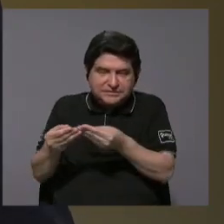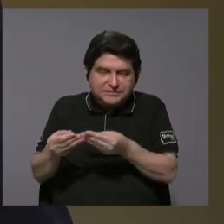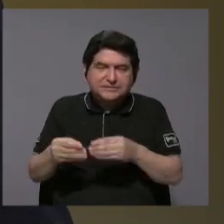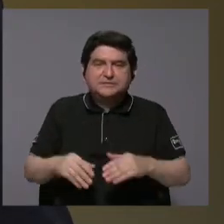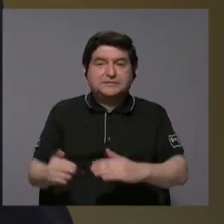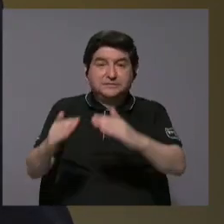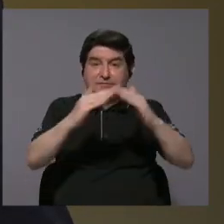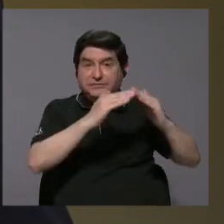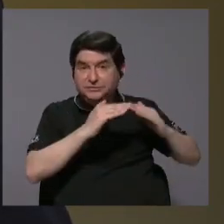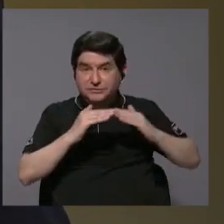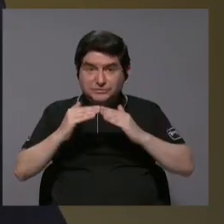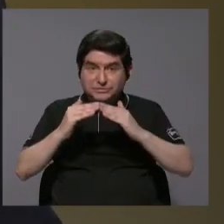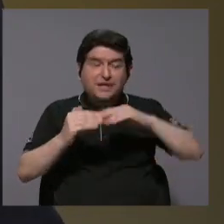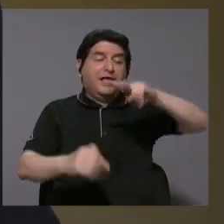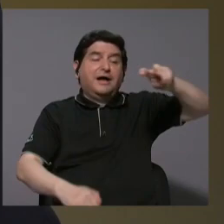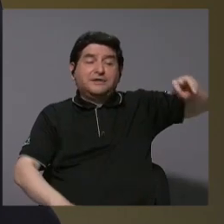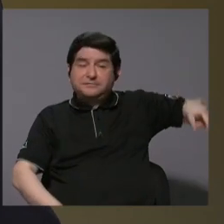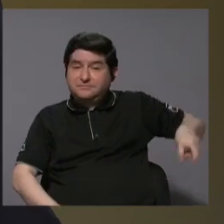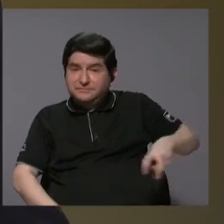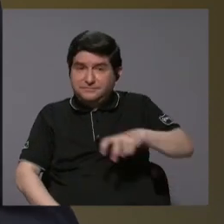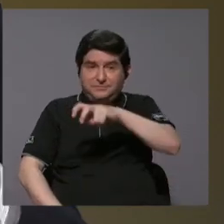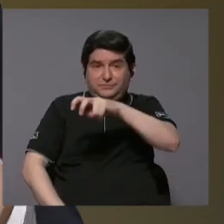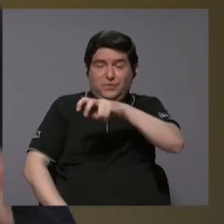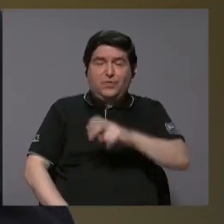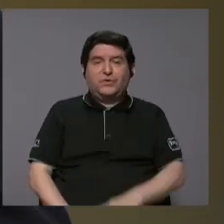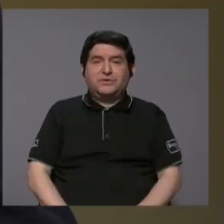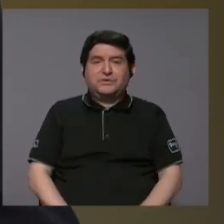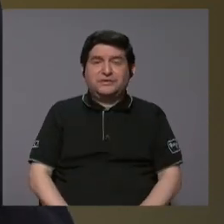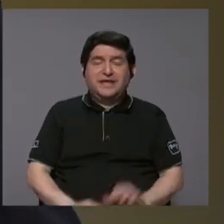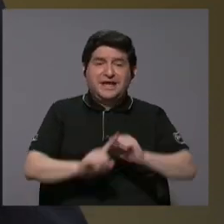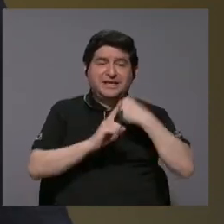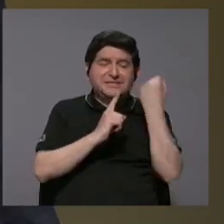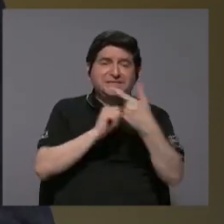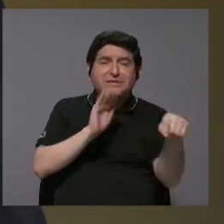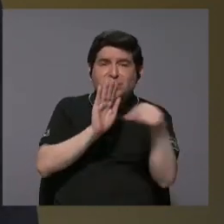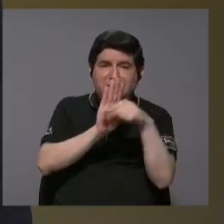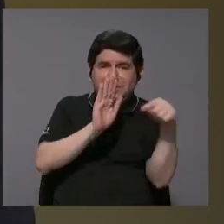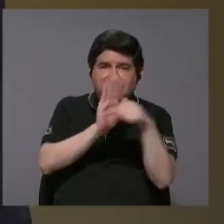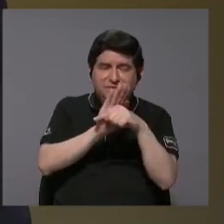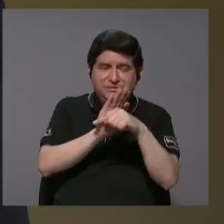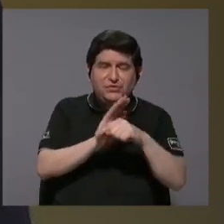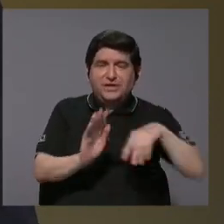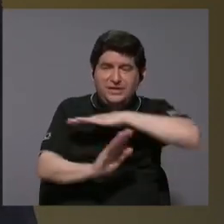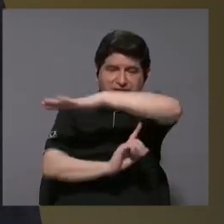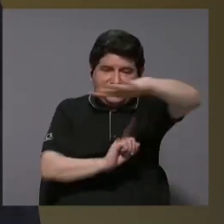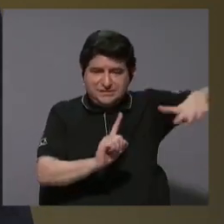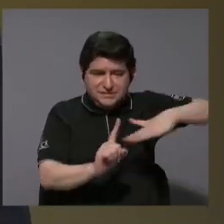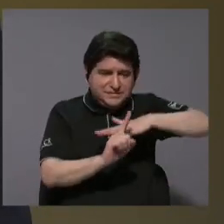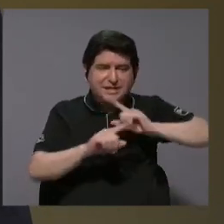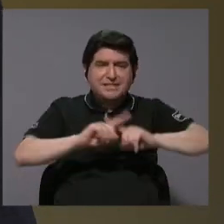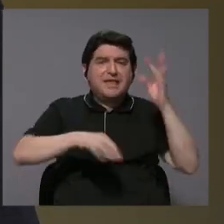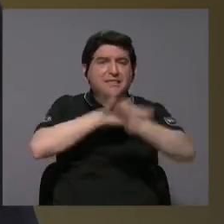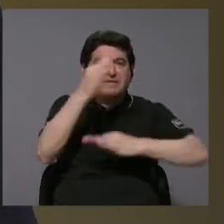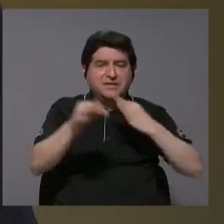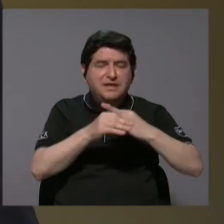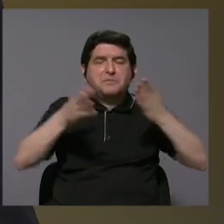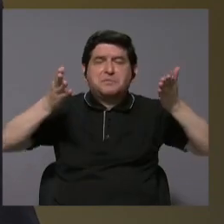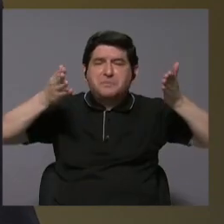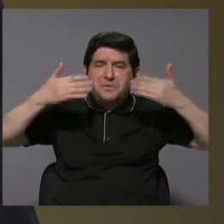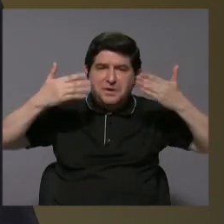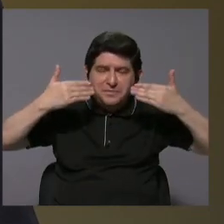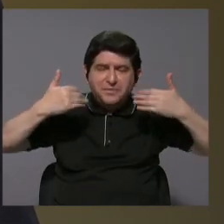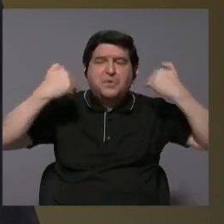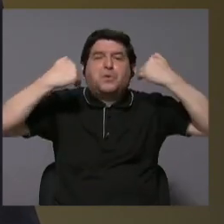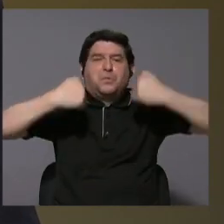de transportes, de externalidades negativas de muchos tipos ambientales y